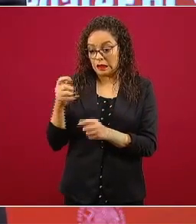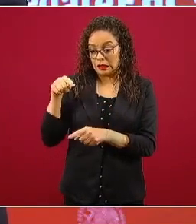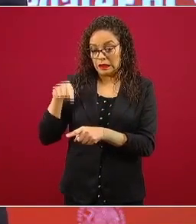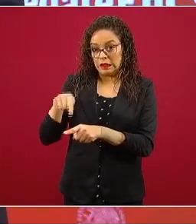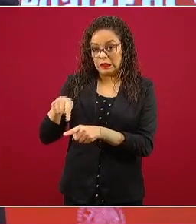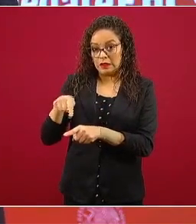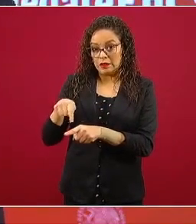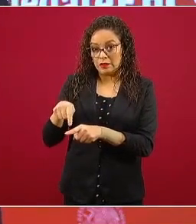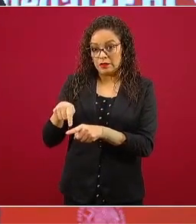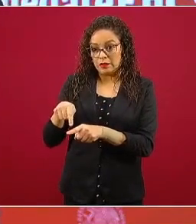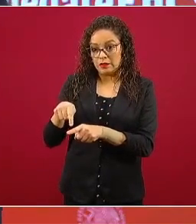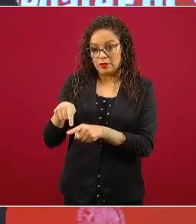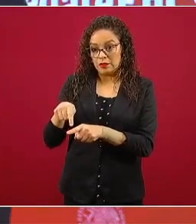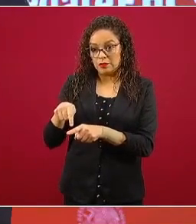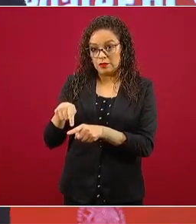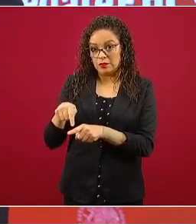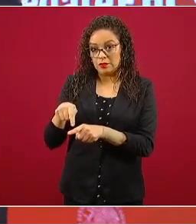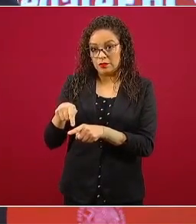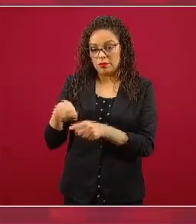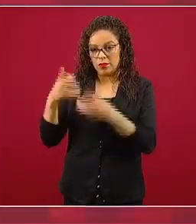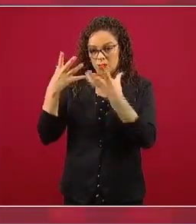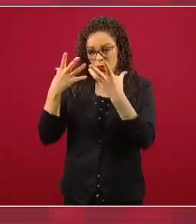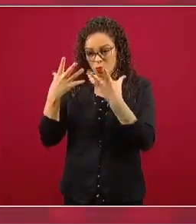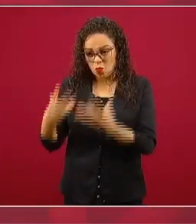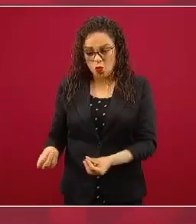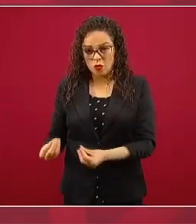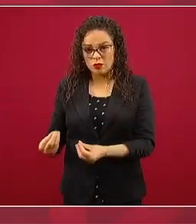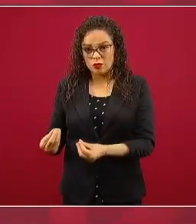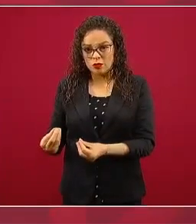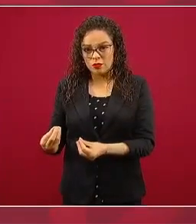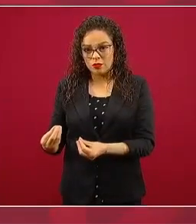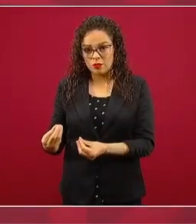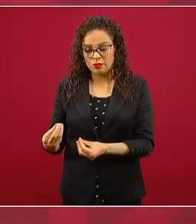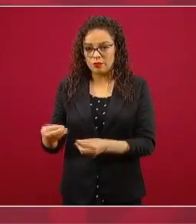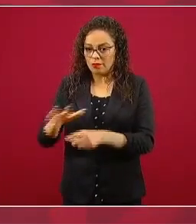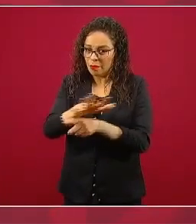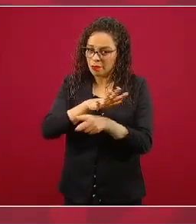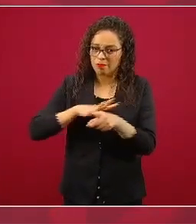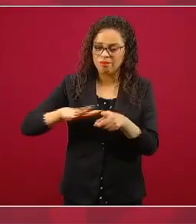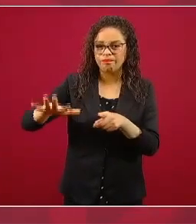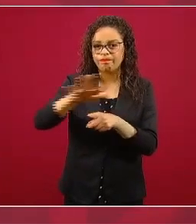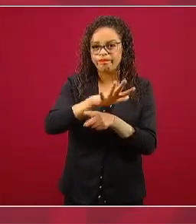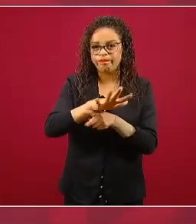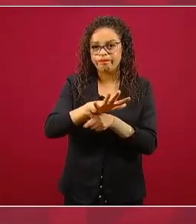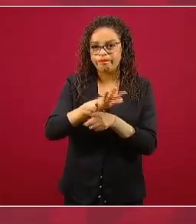puede ser numeroso, pero no, esa es la población mayoritaria.